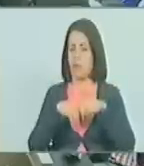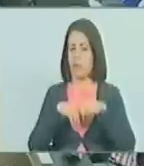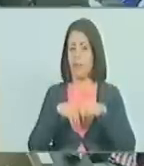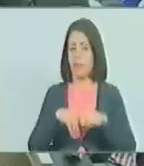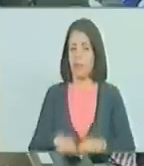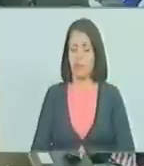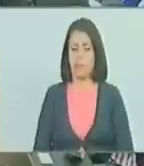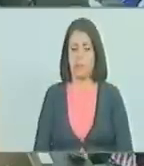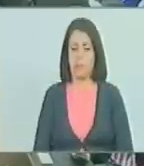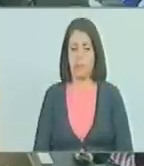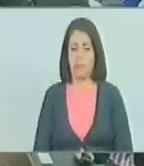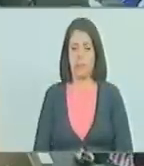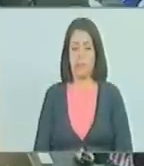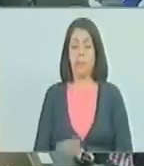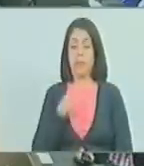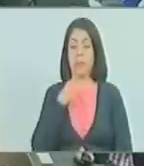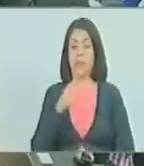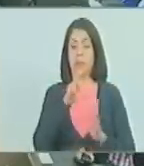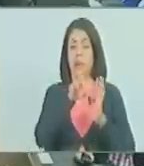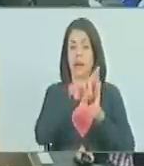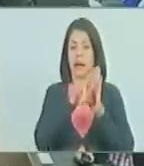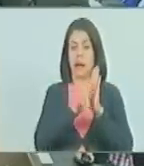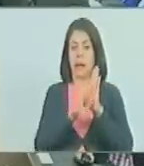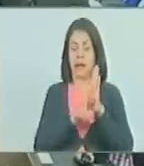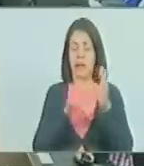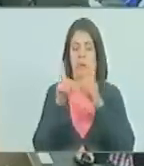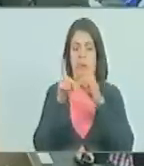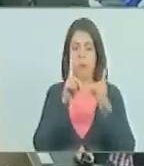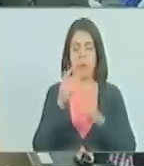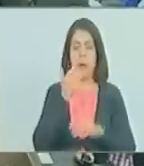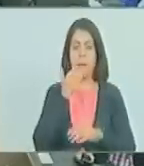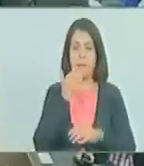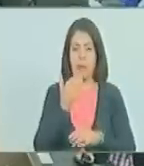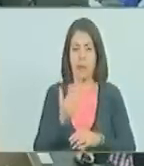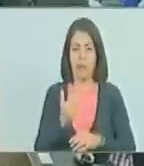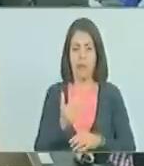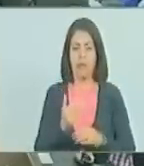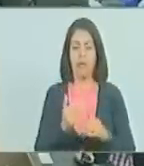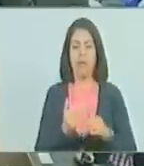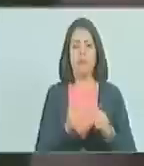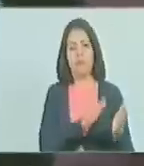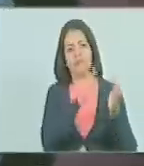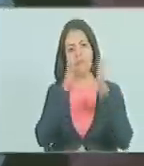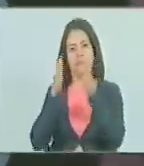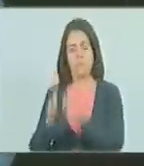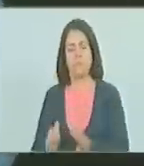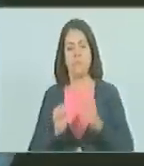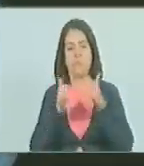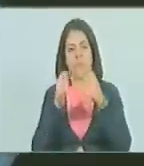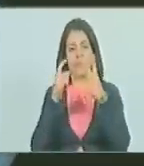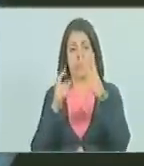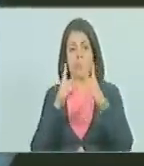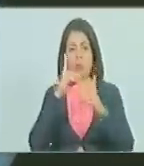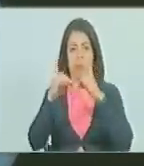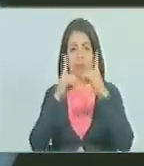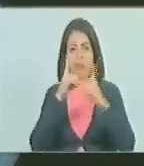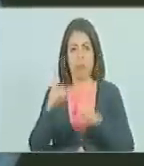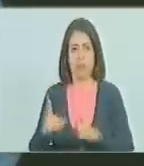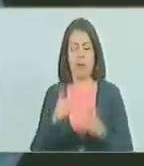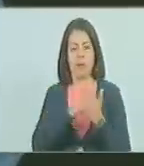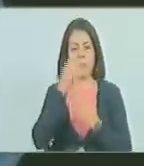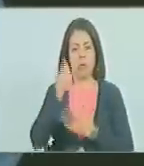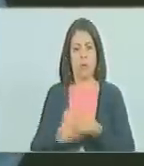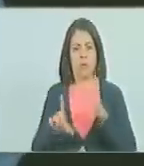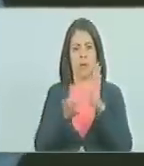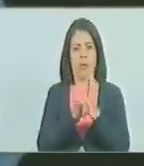a lo estipulado en el reglamento interior y de debate, solicito el diferimiento del inicio de la segunda discusión del